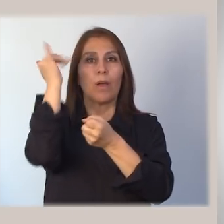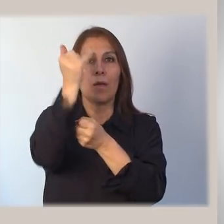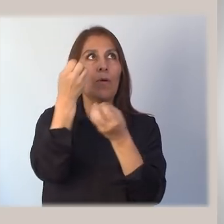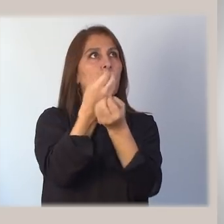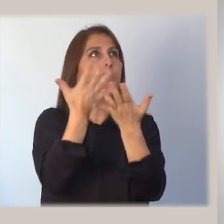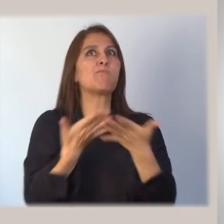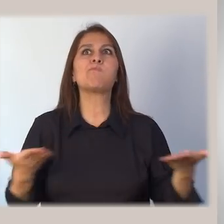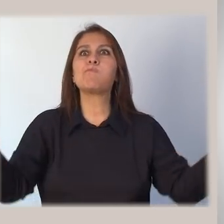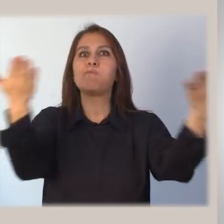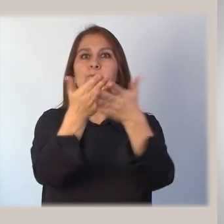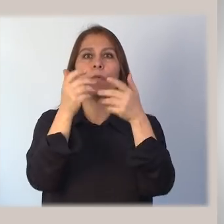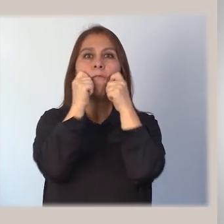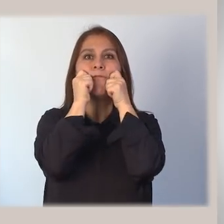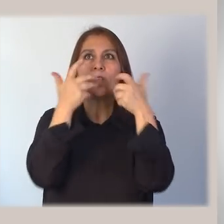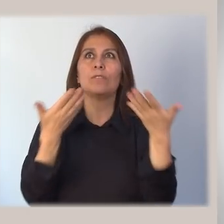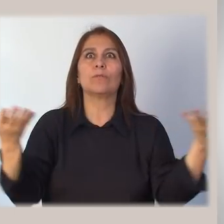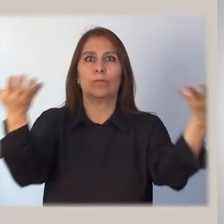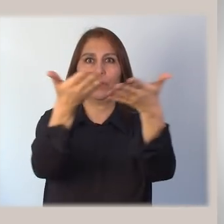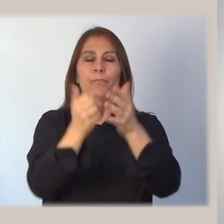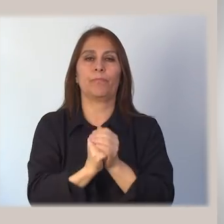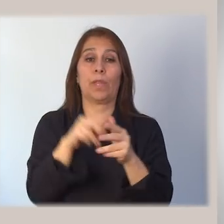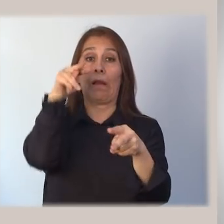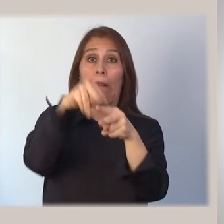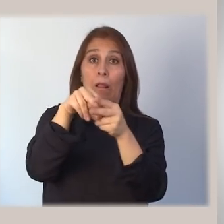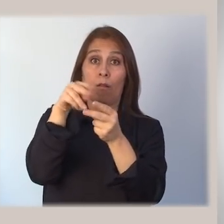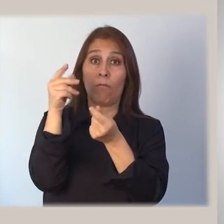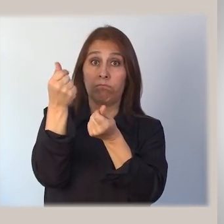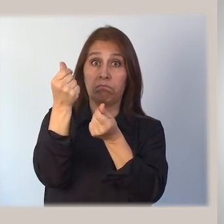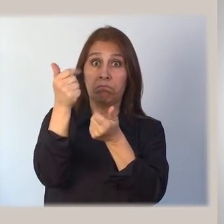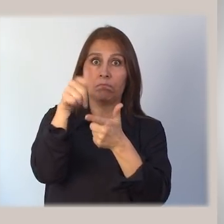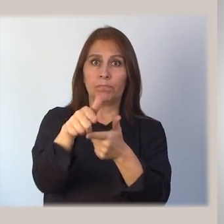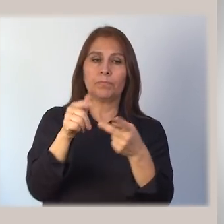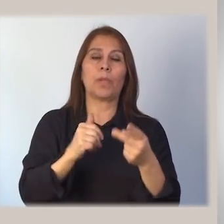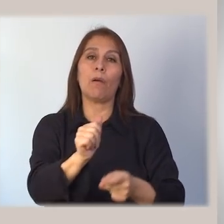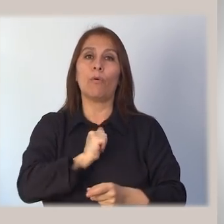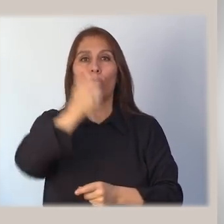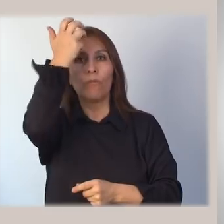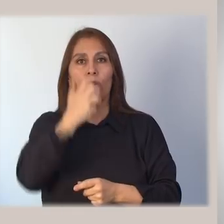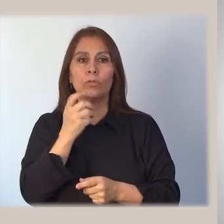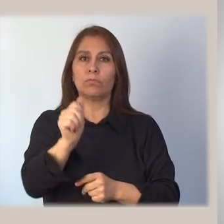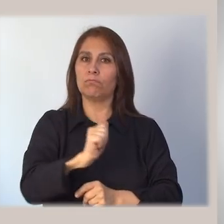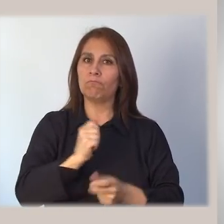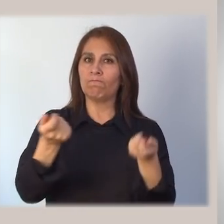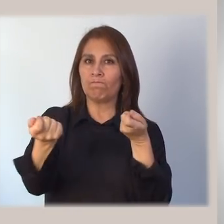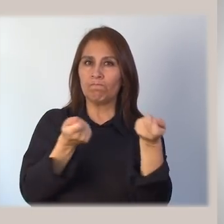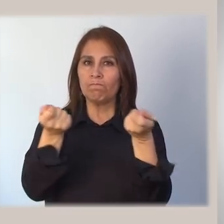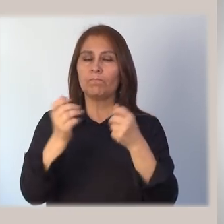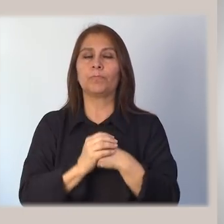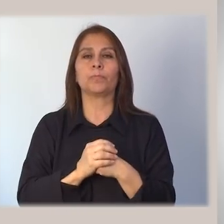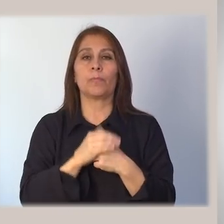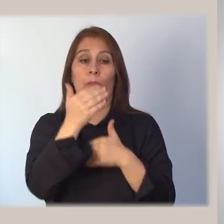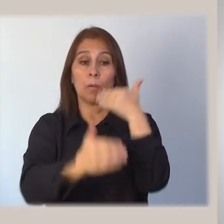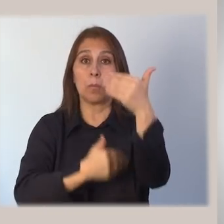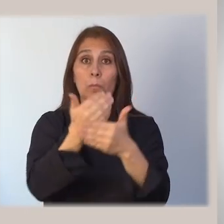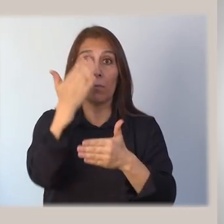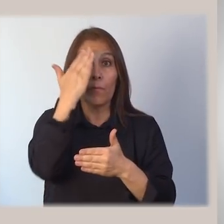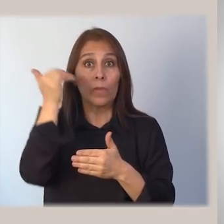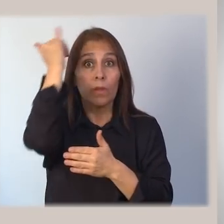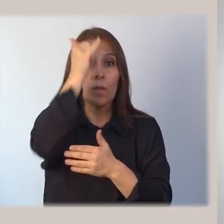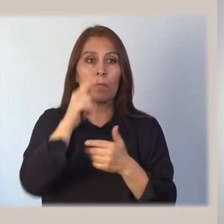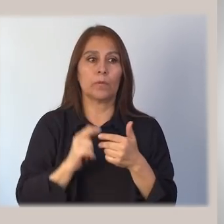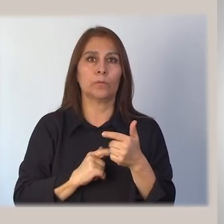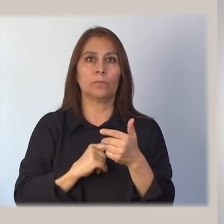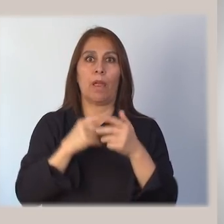profesores, recursos de apoyo académico e infraestructura física, recursos financieros, autoevaluación y